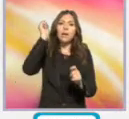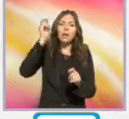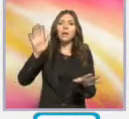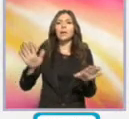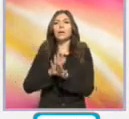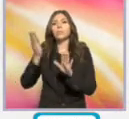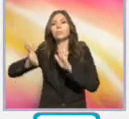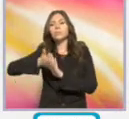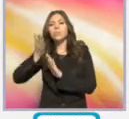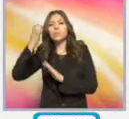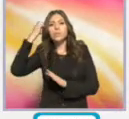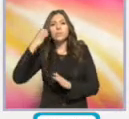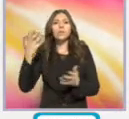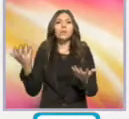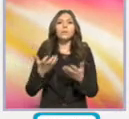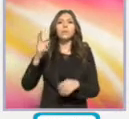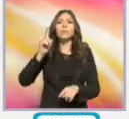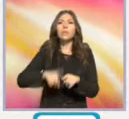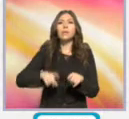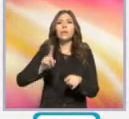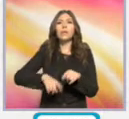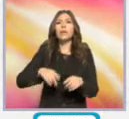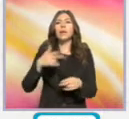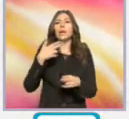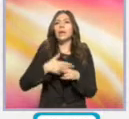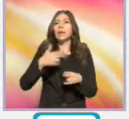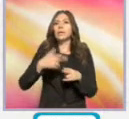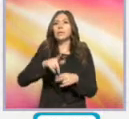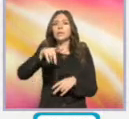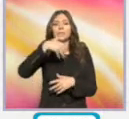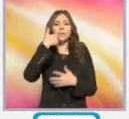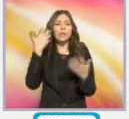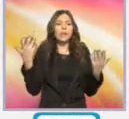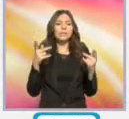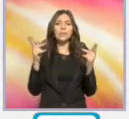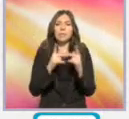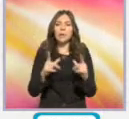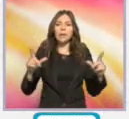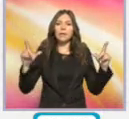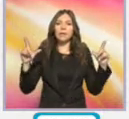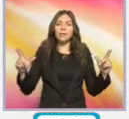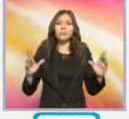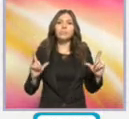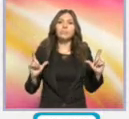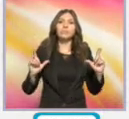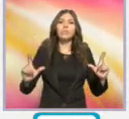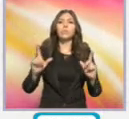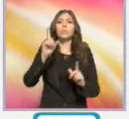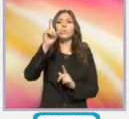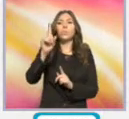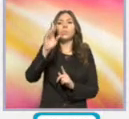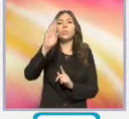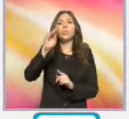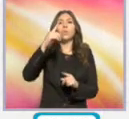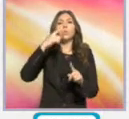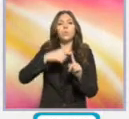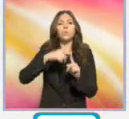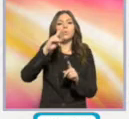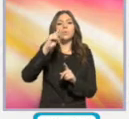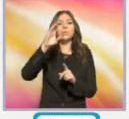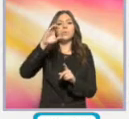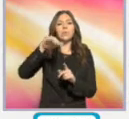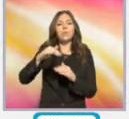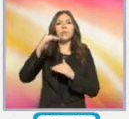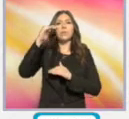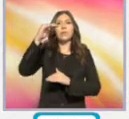construían un estacionamiento, que si no sé qué, hasta que no la llegaron y querían dijeron, dejar. la vamos a hacer. Aquí va. Esa placa mide 1,90 por 80 centímetros de alto en bronce, o sea, ya